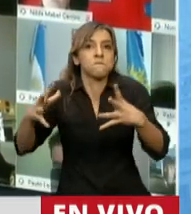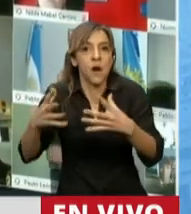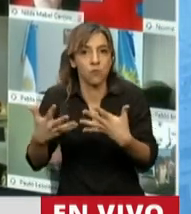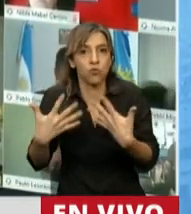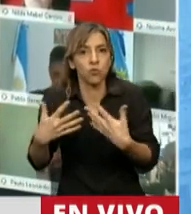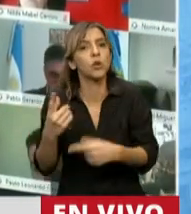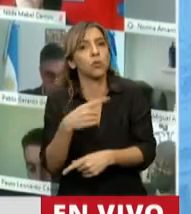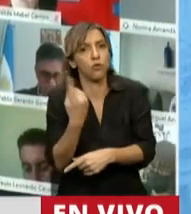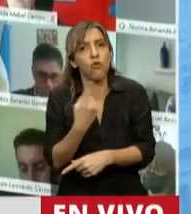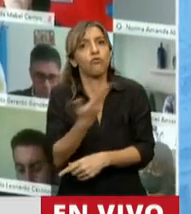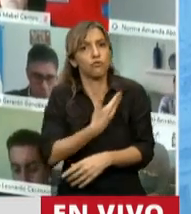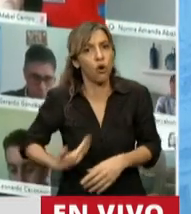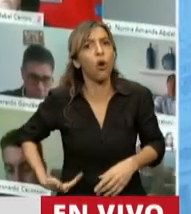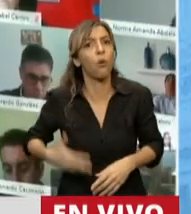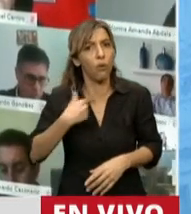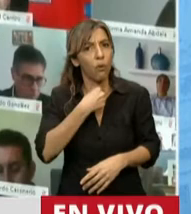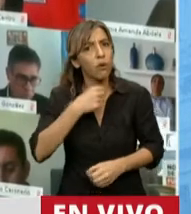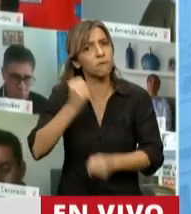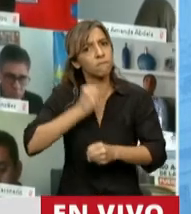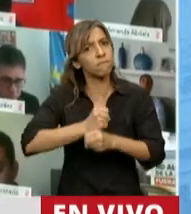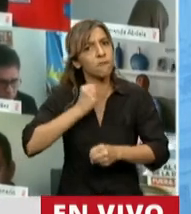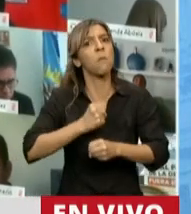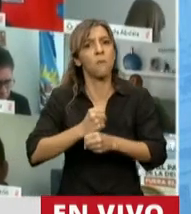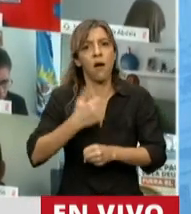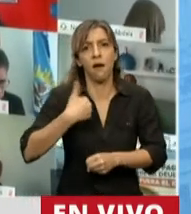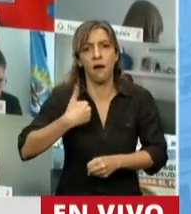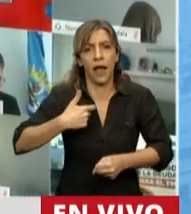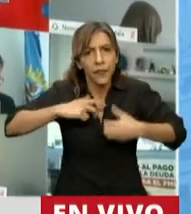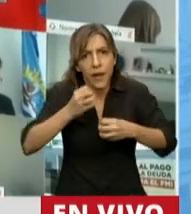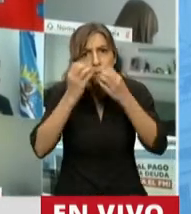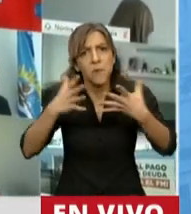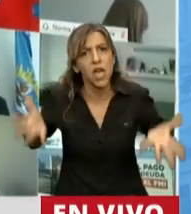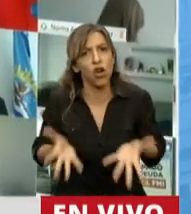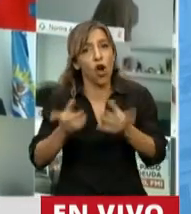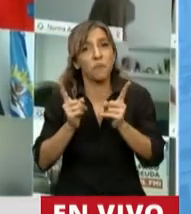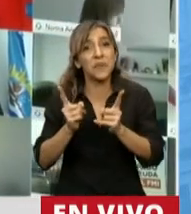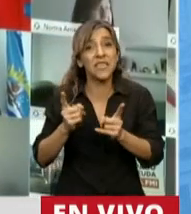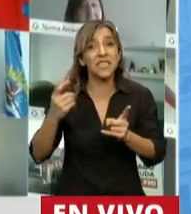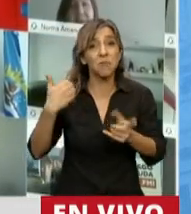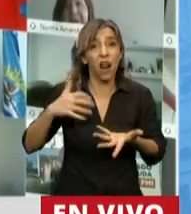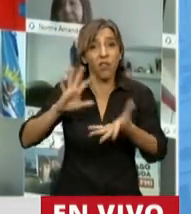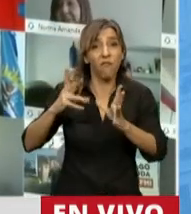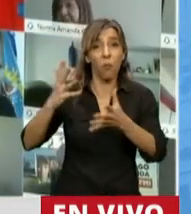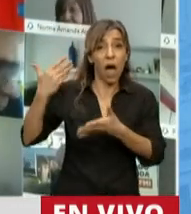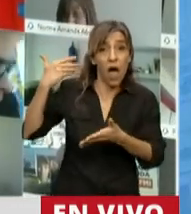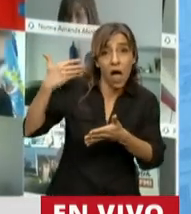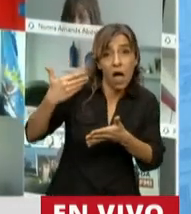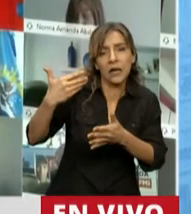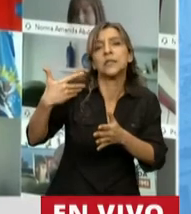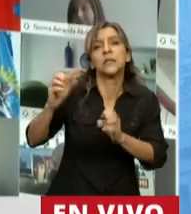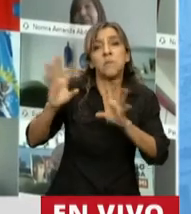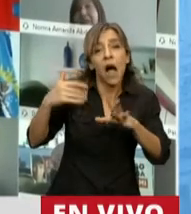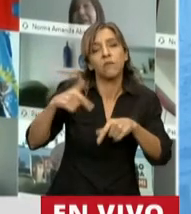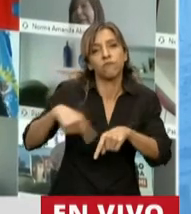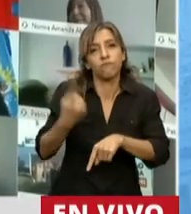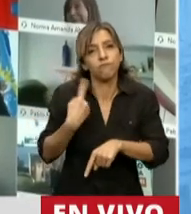trabajar y de sacar a la Argentina de la situación en la que nos pusieron y que es la situación que va a quedar luego de la pandemia, que va a